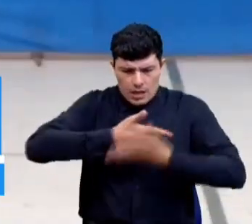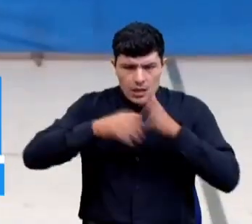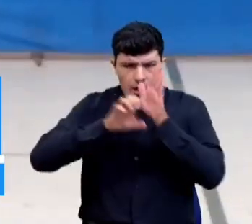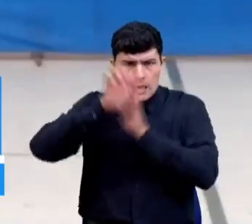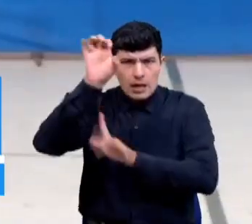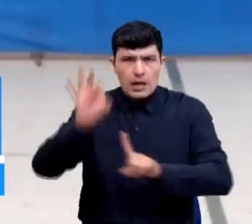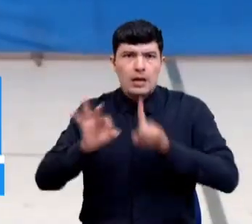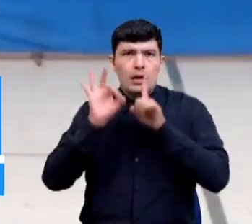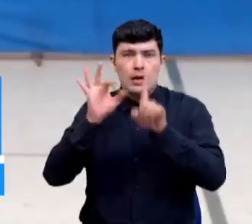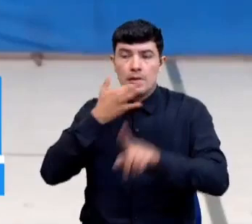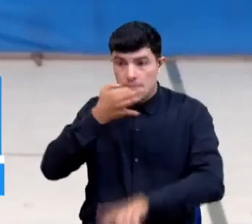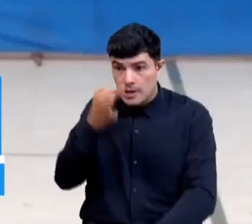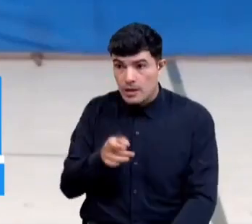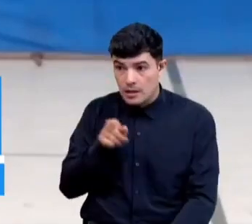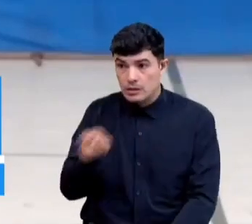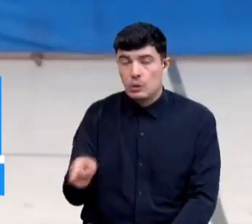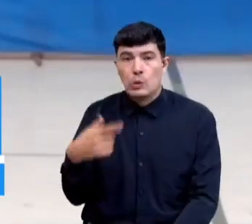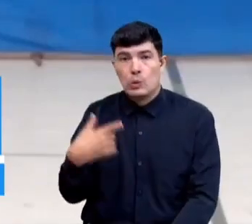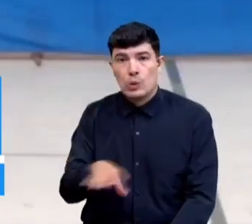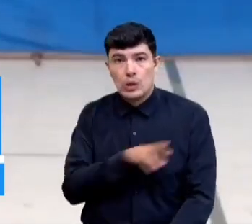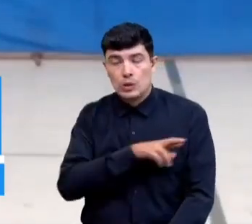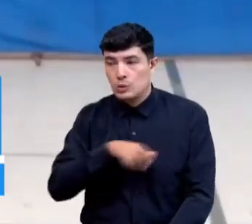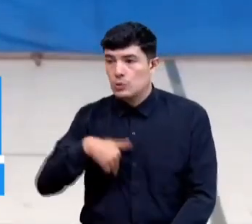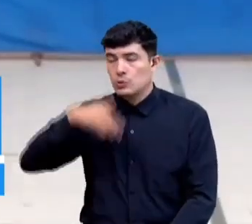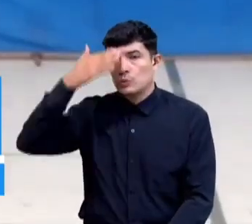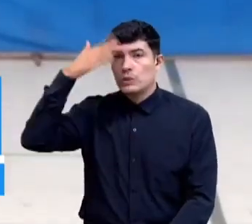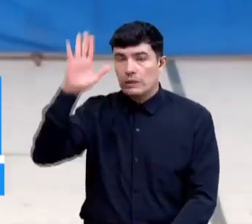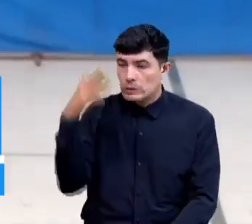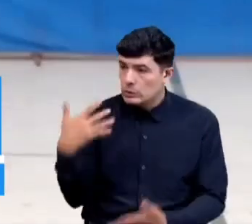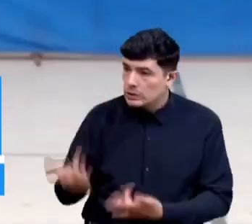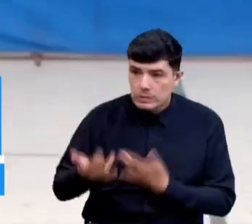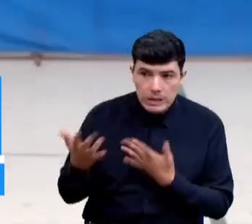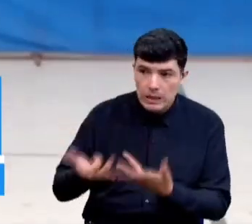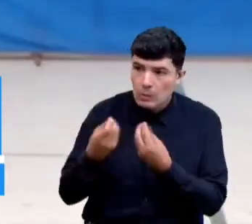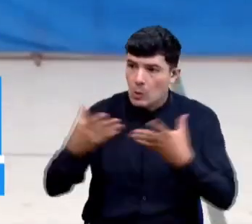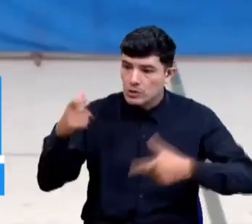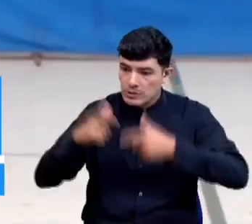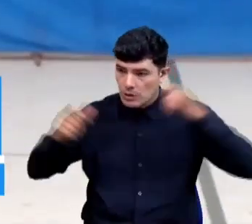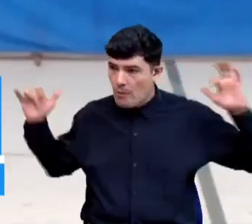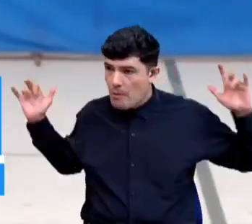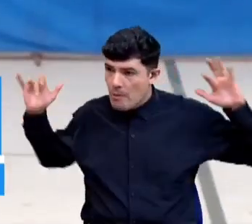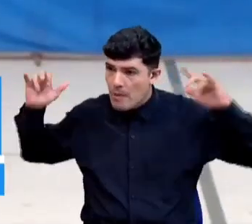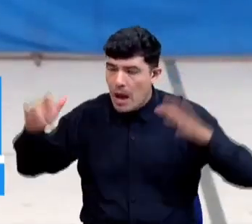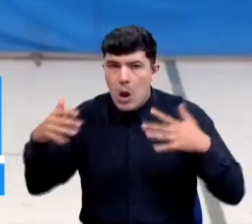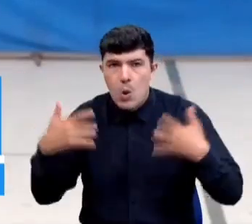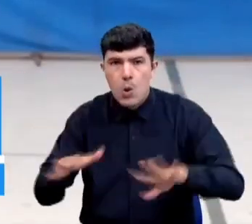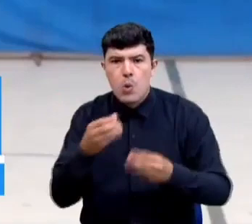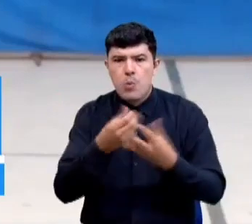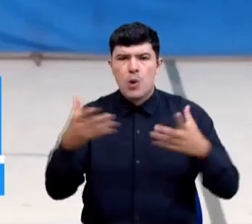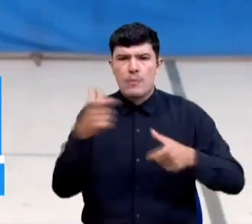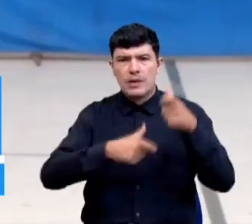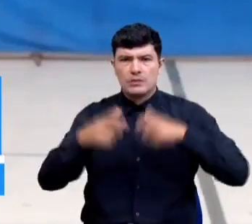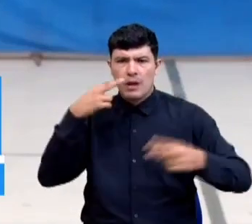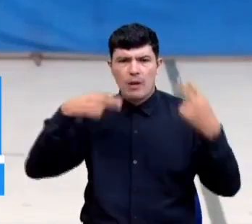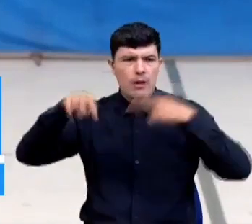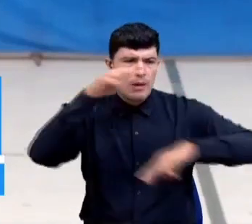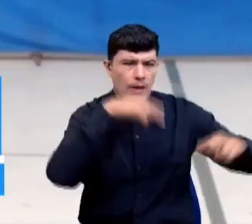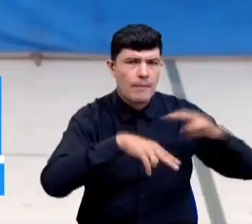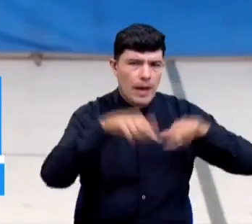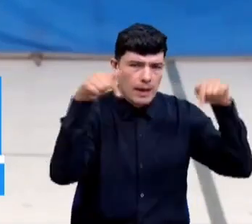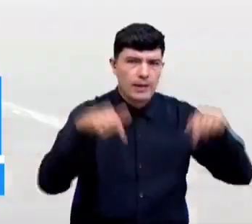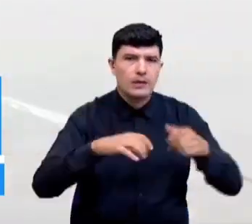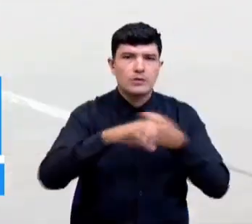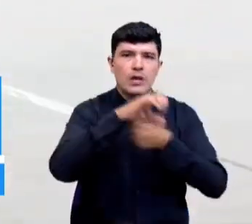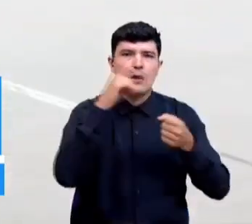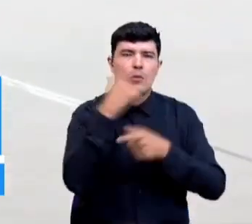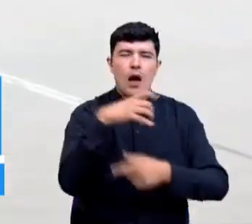rotundo. La verdad que no esperábamos tanta gente y nos visitaron muchas personas a la calurosa ciudad de